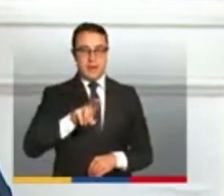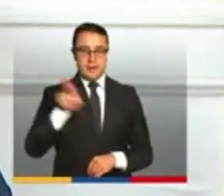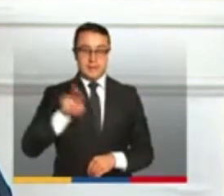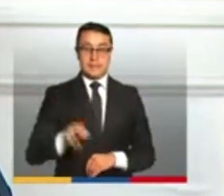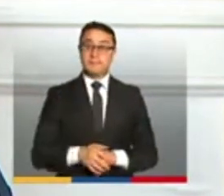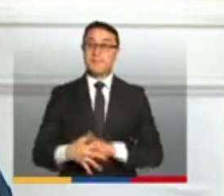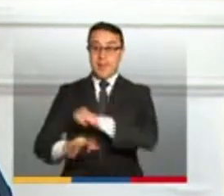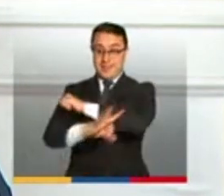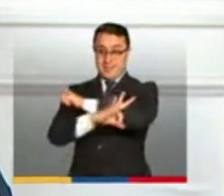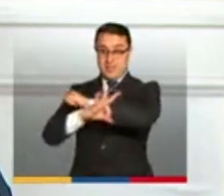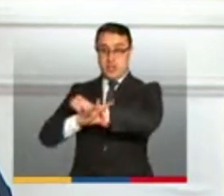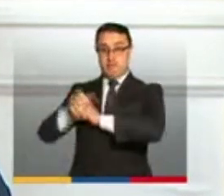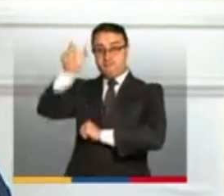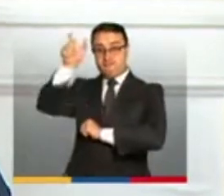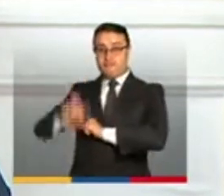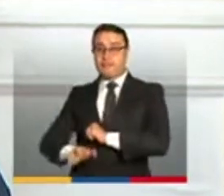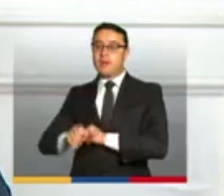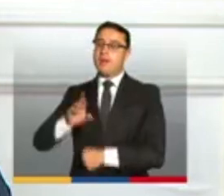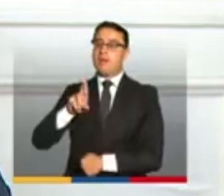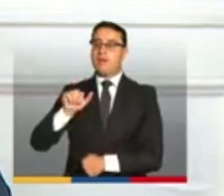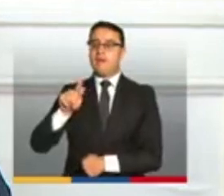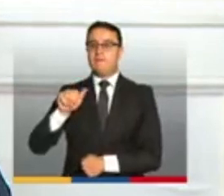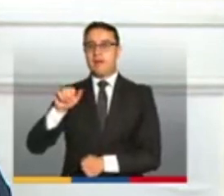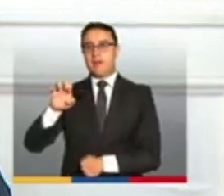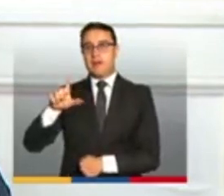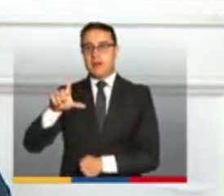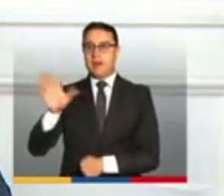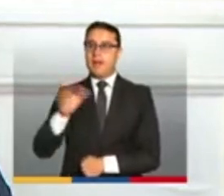Psicólogo, Rafael Sabaraín Pinto.